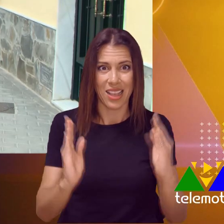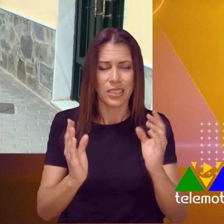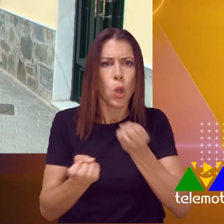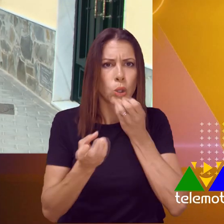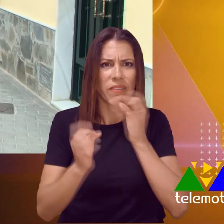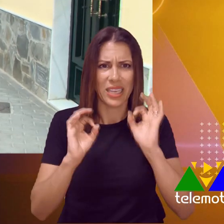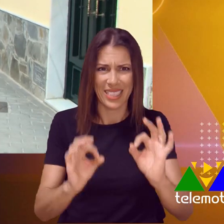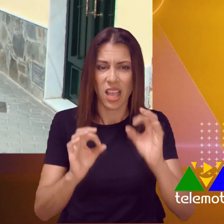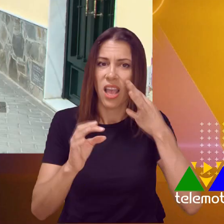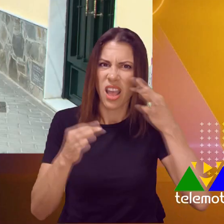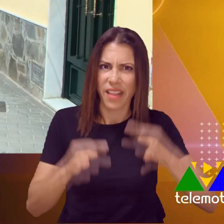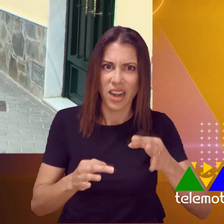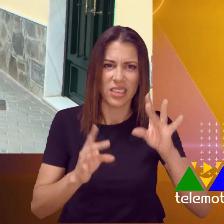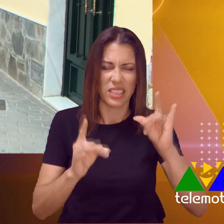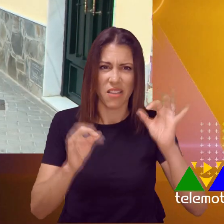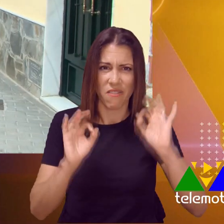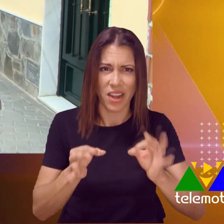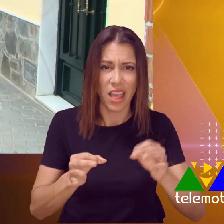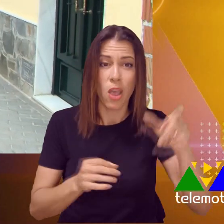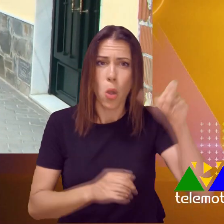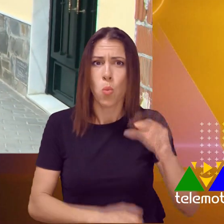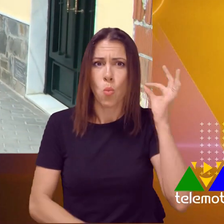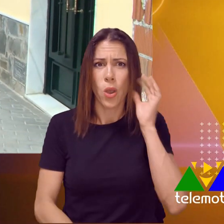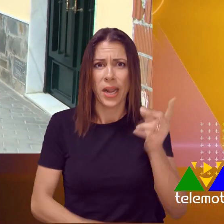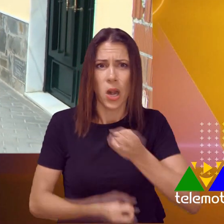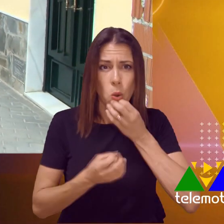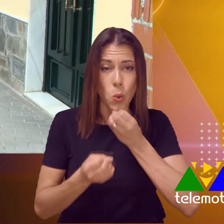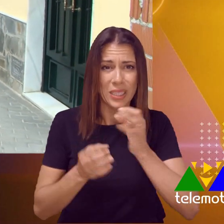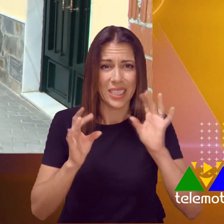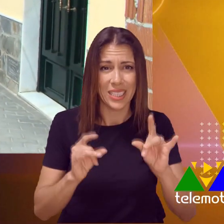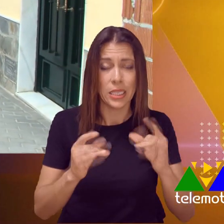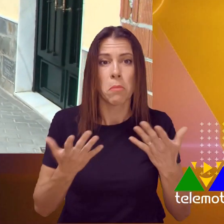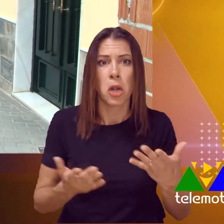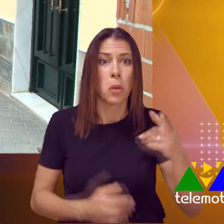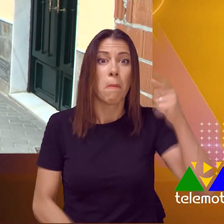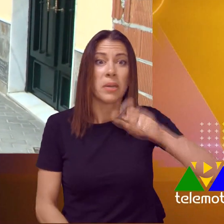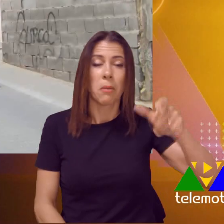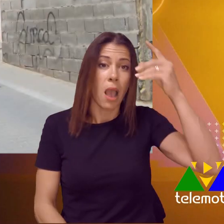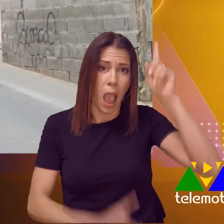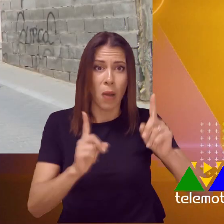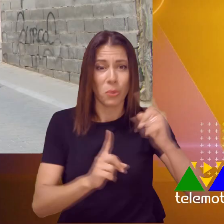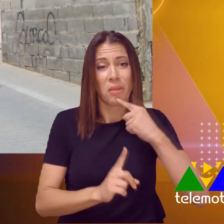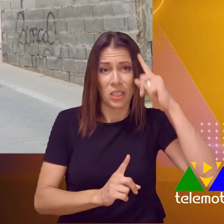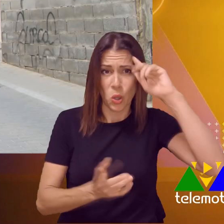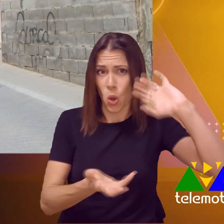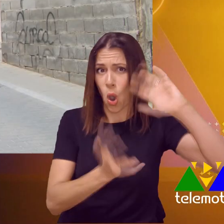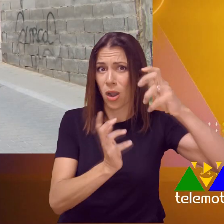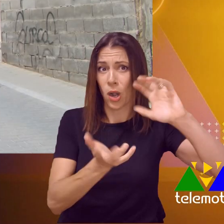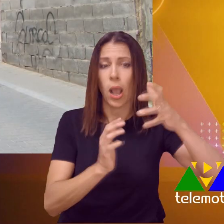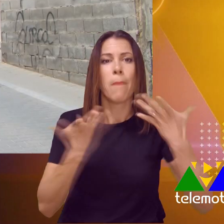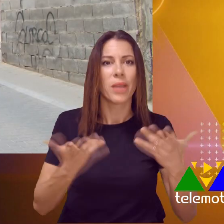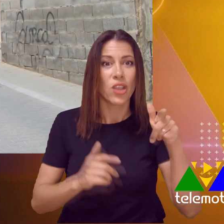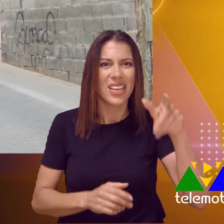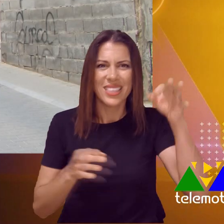real, que sí que es verdad que existió esta mujer que hablaba de un tesoro. Todo el mundo la tomaba por loca, ¿no? Pero ella siempre